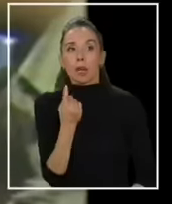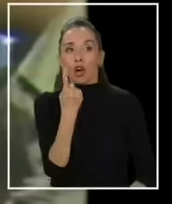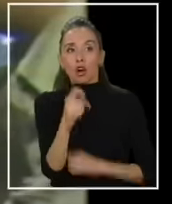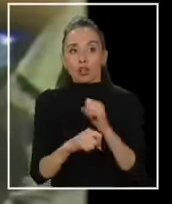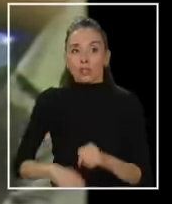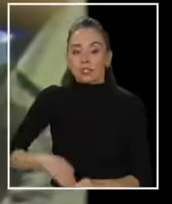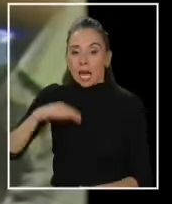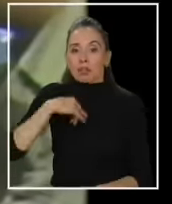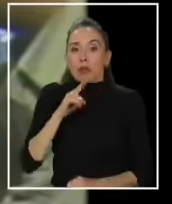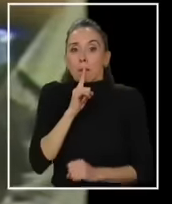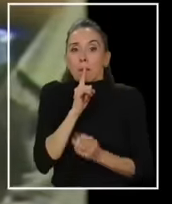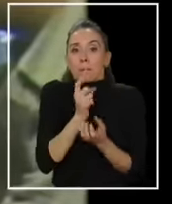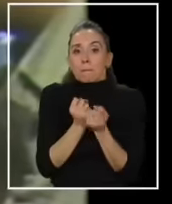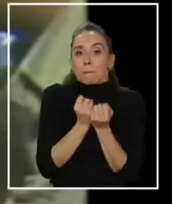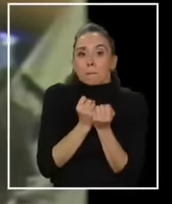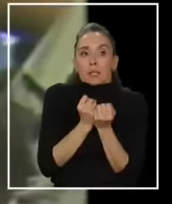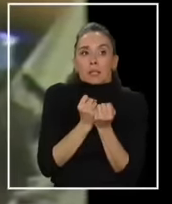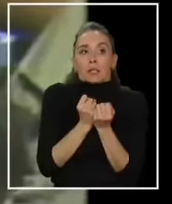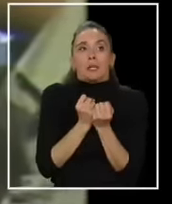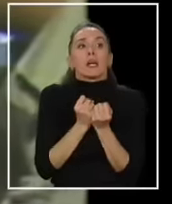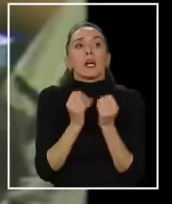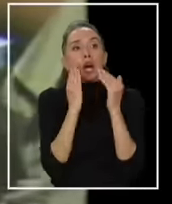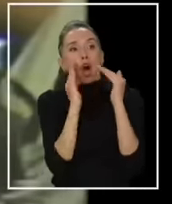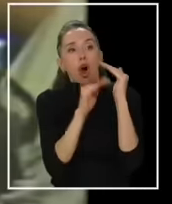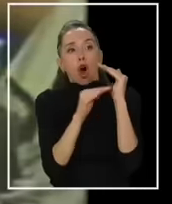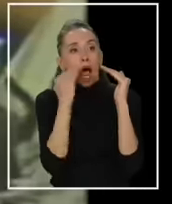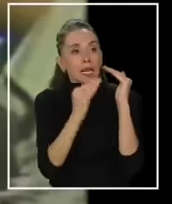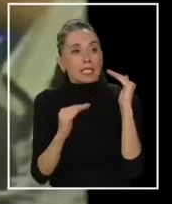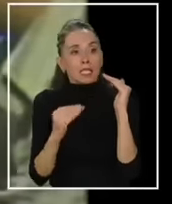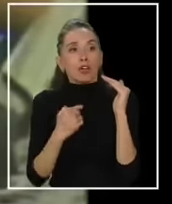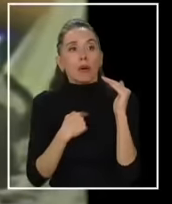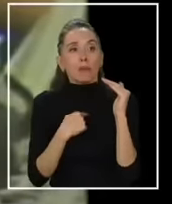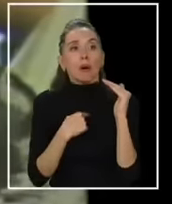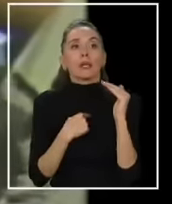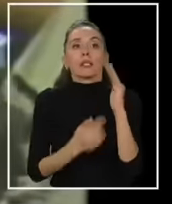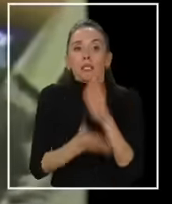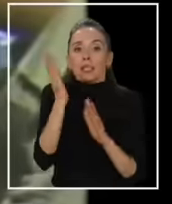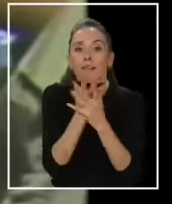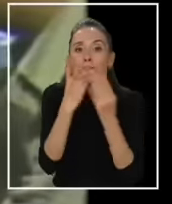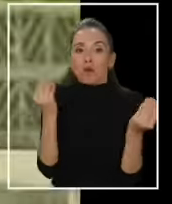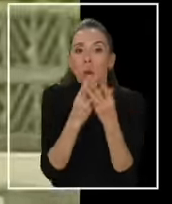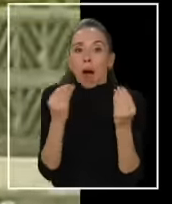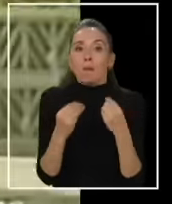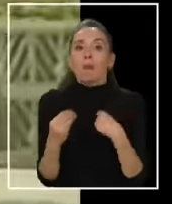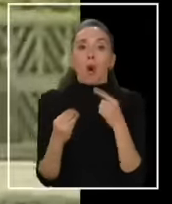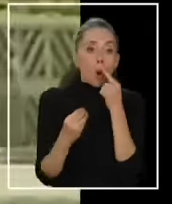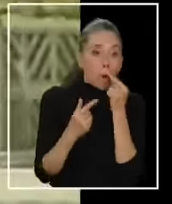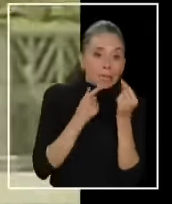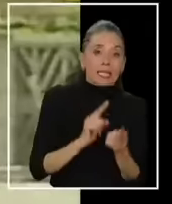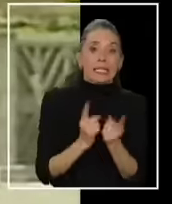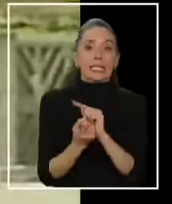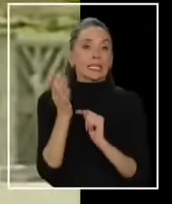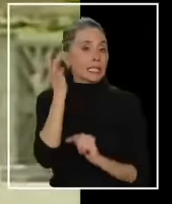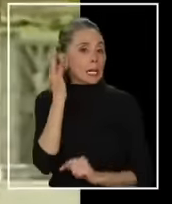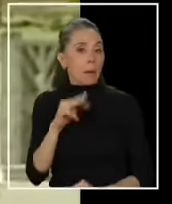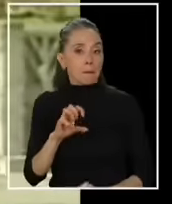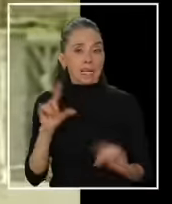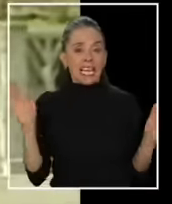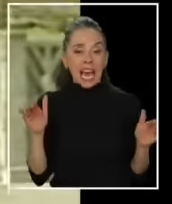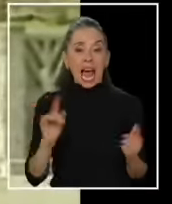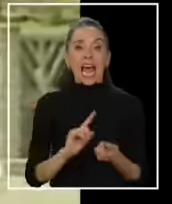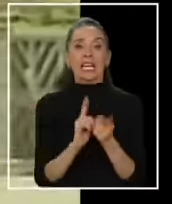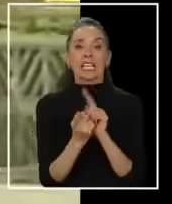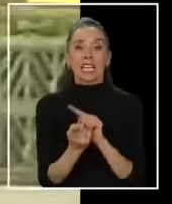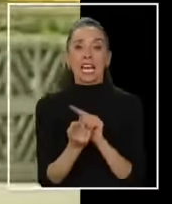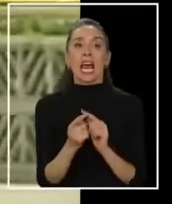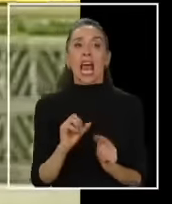años he estado ocultando esto. El hogar de menores también lo tuve que pasar, por eso me fugaba siempre y todo eso. Miguel Ángel Poblete pasó a